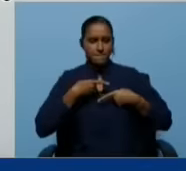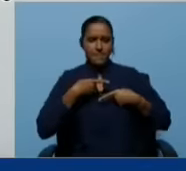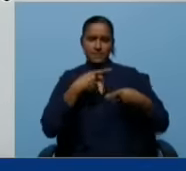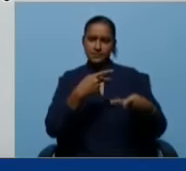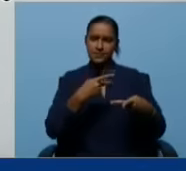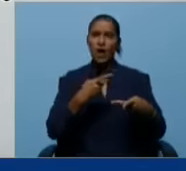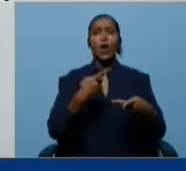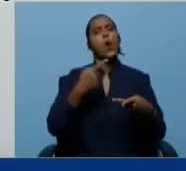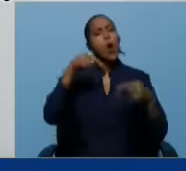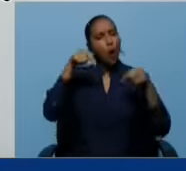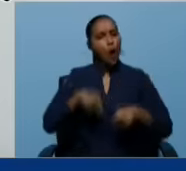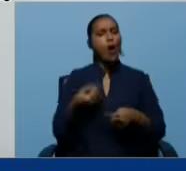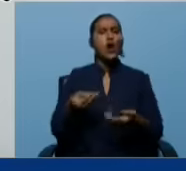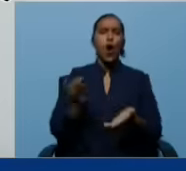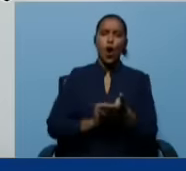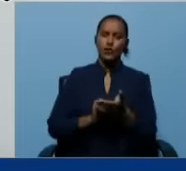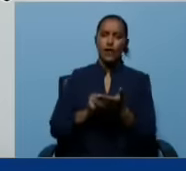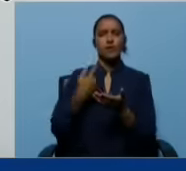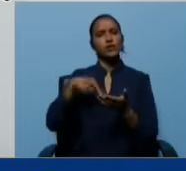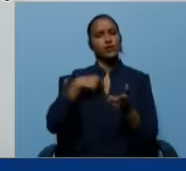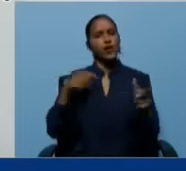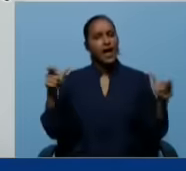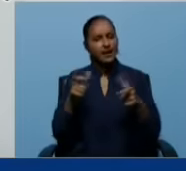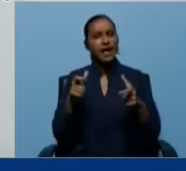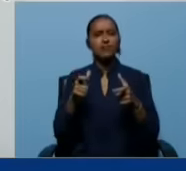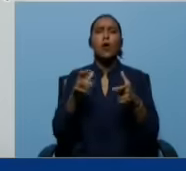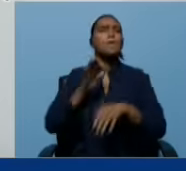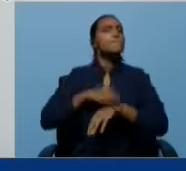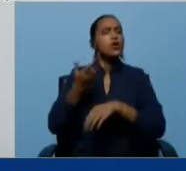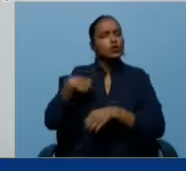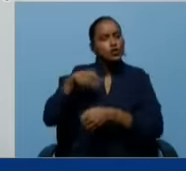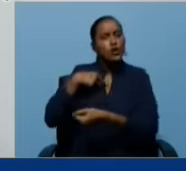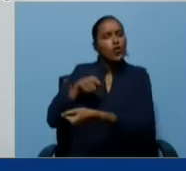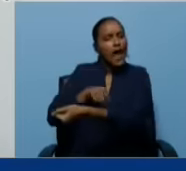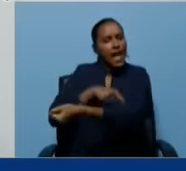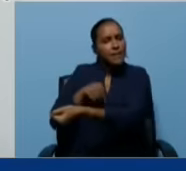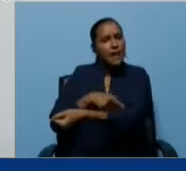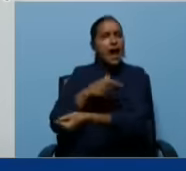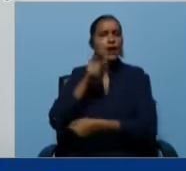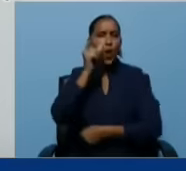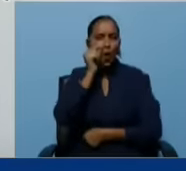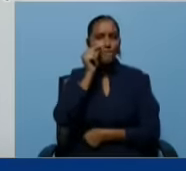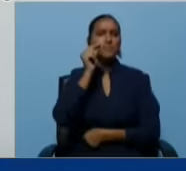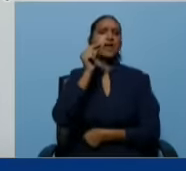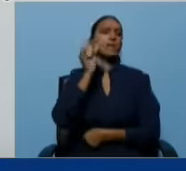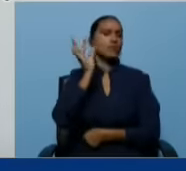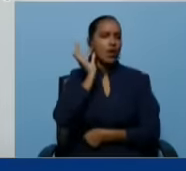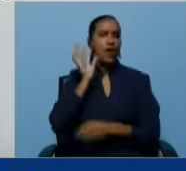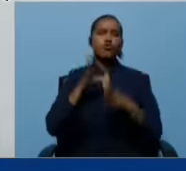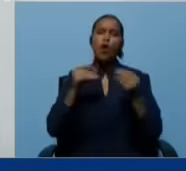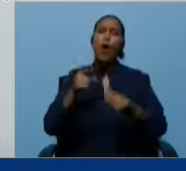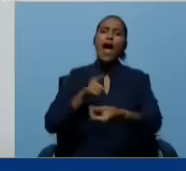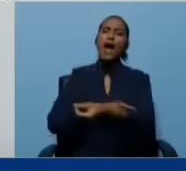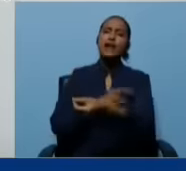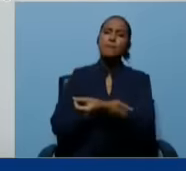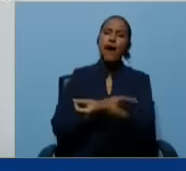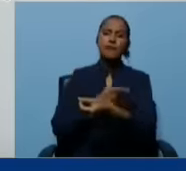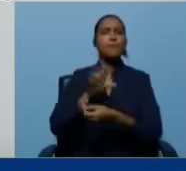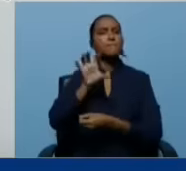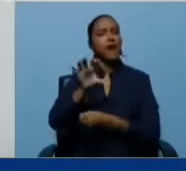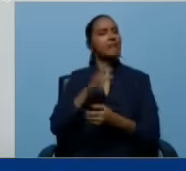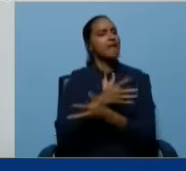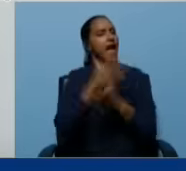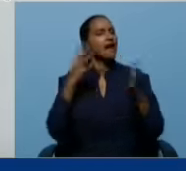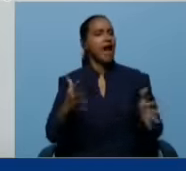esta cumbre que nos reúne entre hermanos y hermanas de la gran patria grande de Bolívar y Morazán. Hoy se